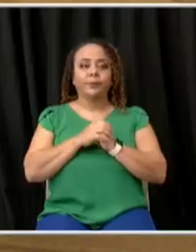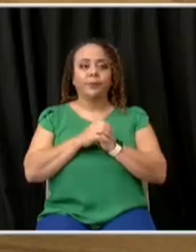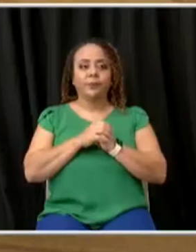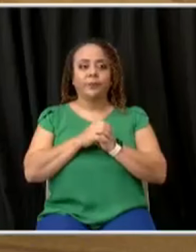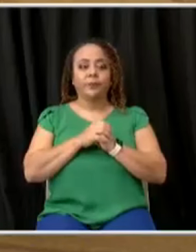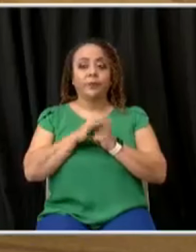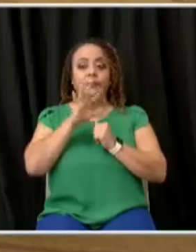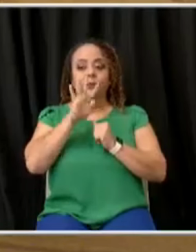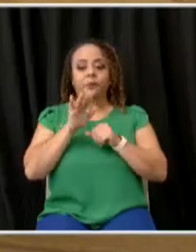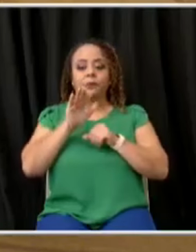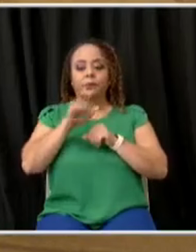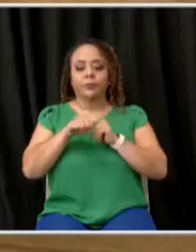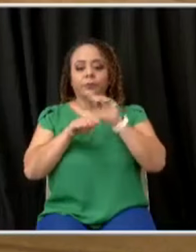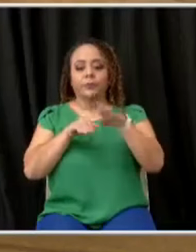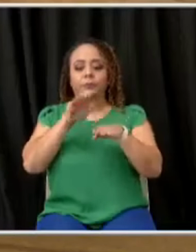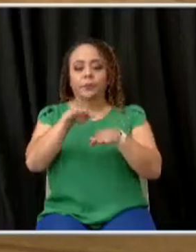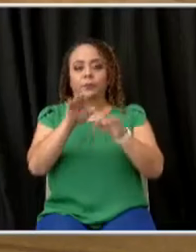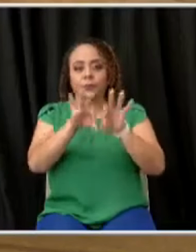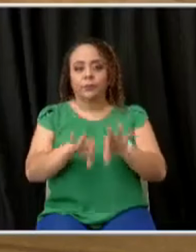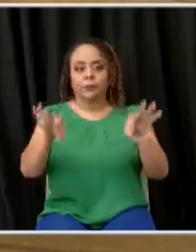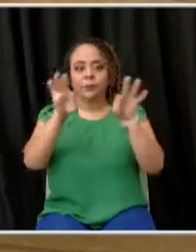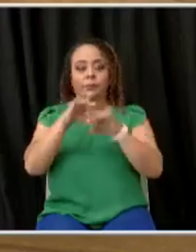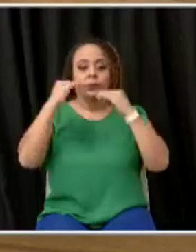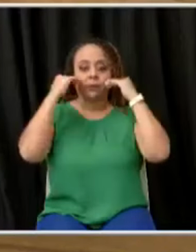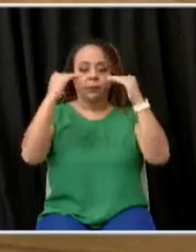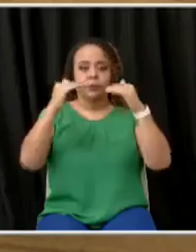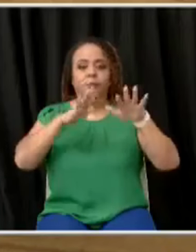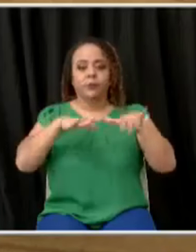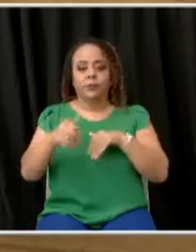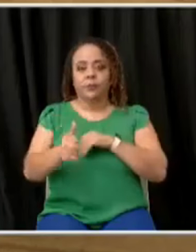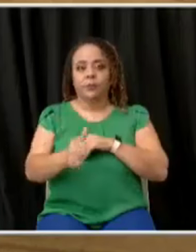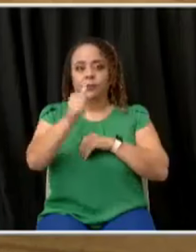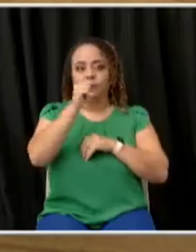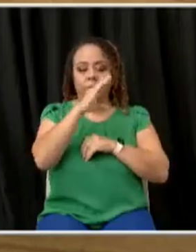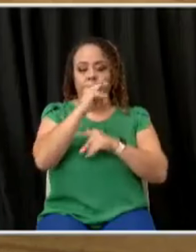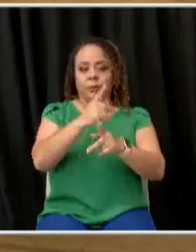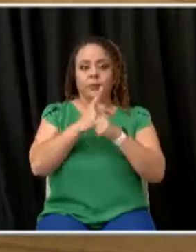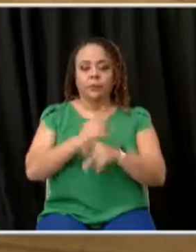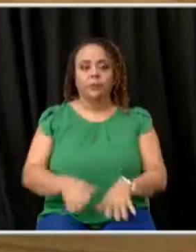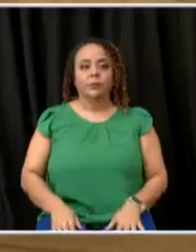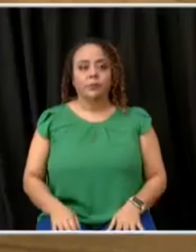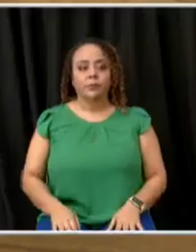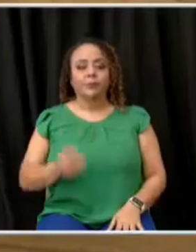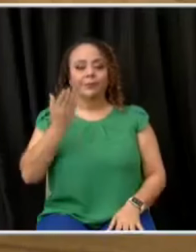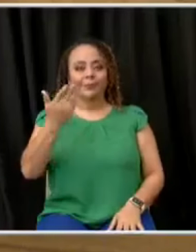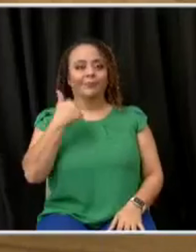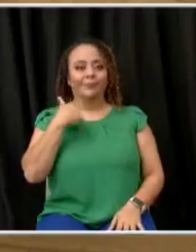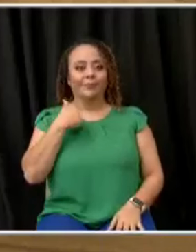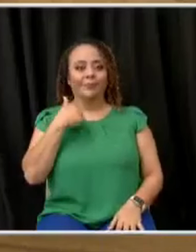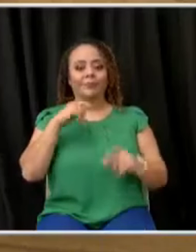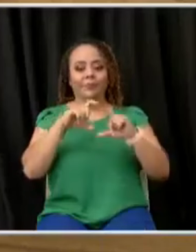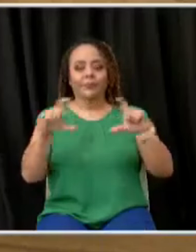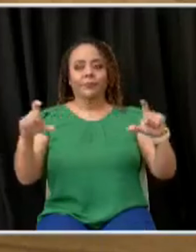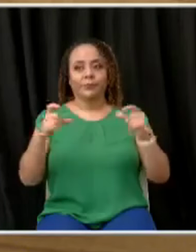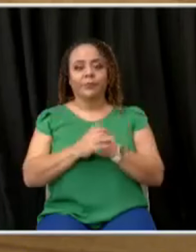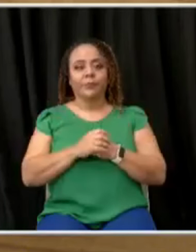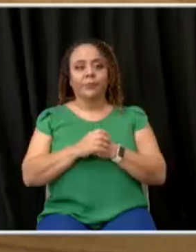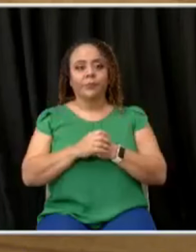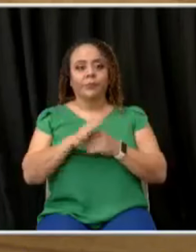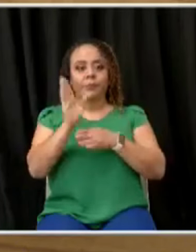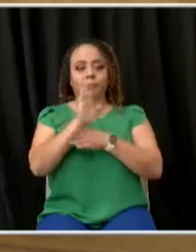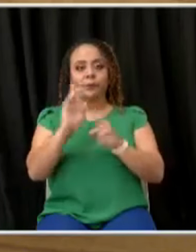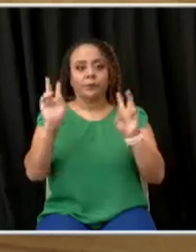esos 4 pasos fundamentales: sombra, descanso, hidratación y protección. Ahí lo tenemos en el Supler, en esta transmisión en